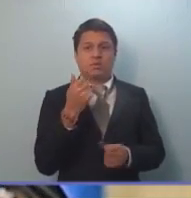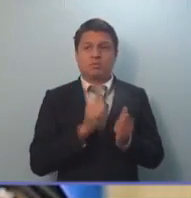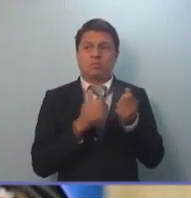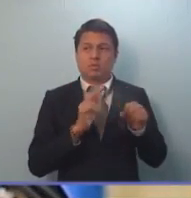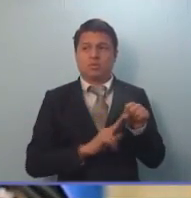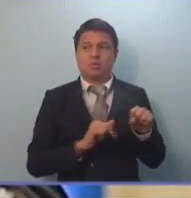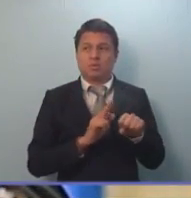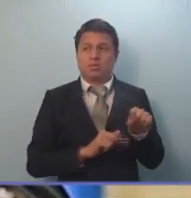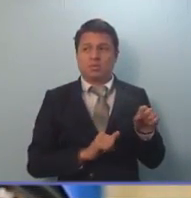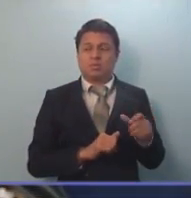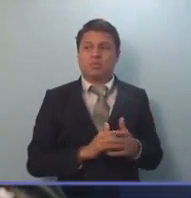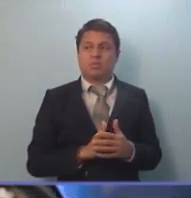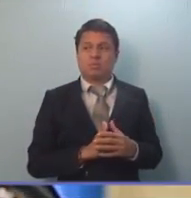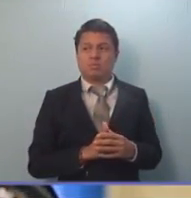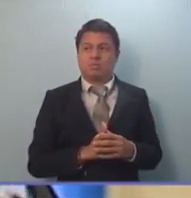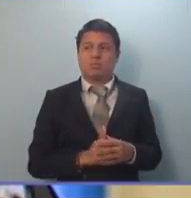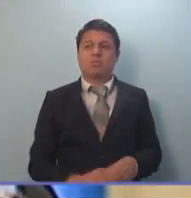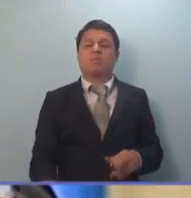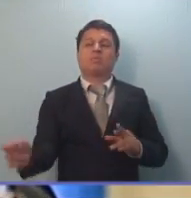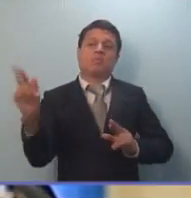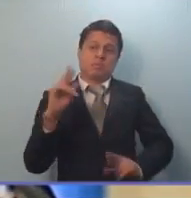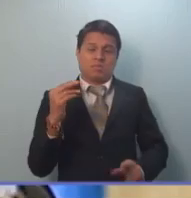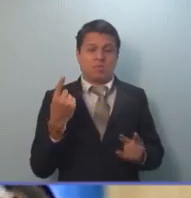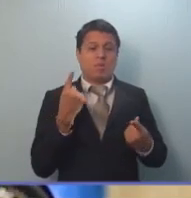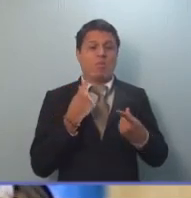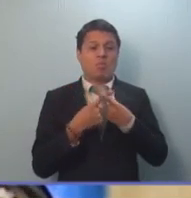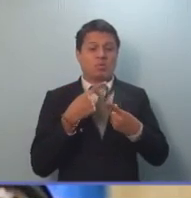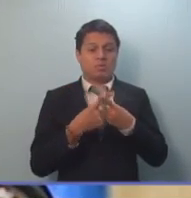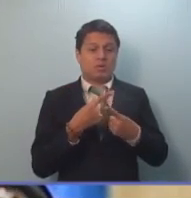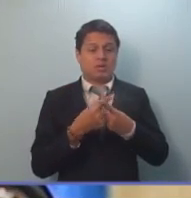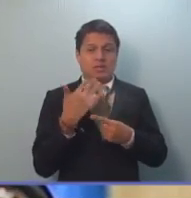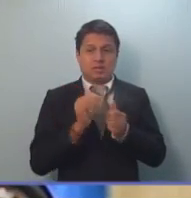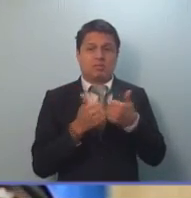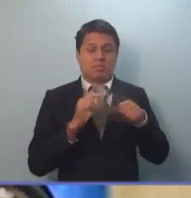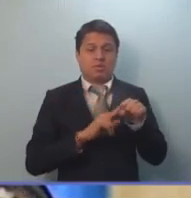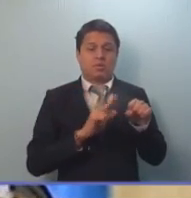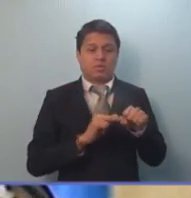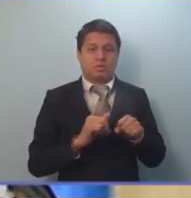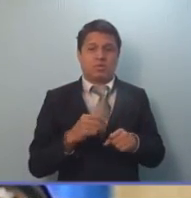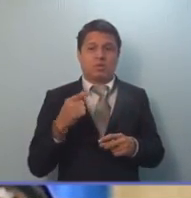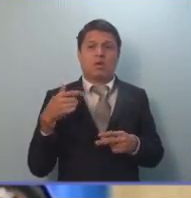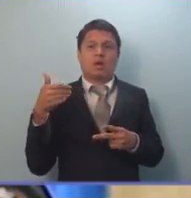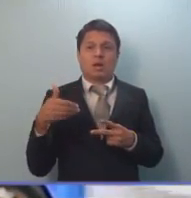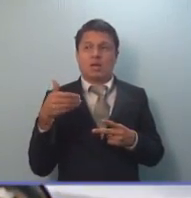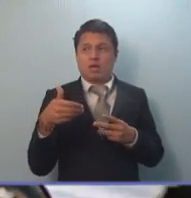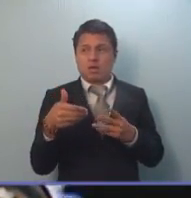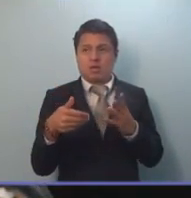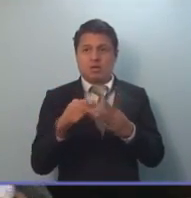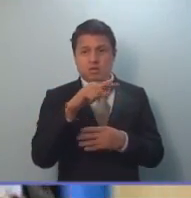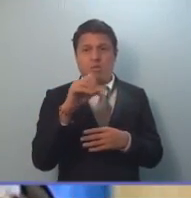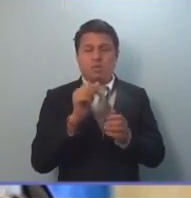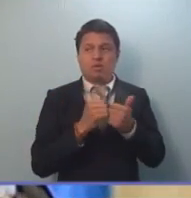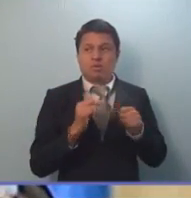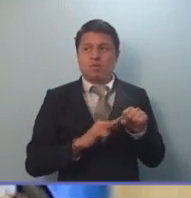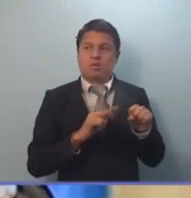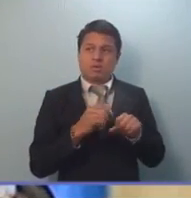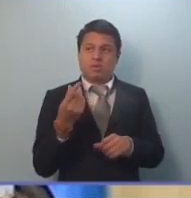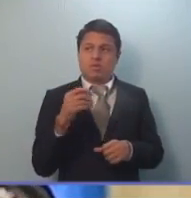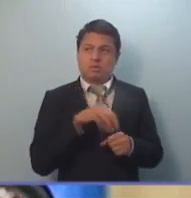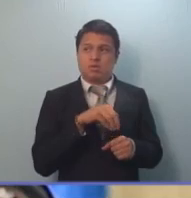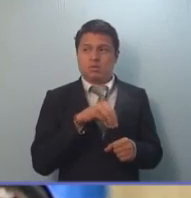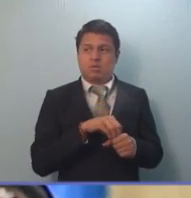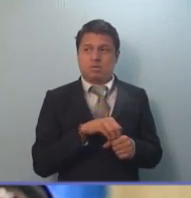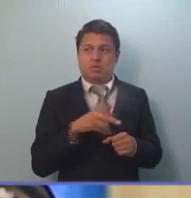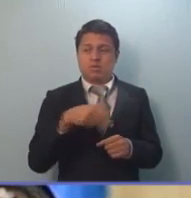dólares. Tenemos que hacer una multiplicación de 15 millones de dólares por cada año, que son 20. El ahorro